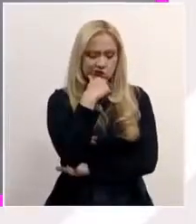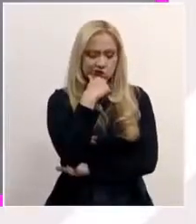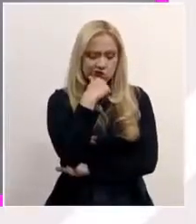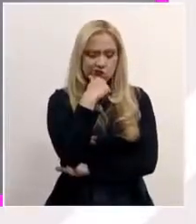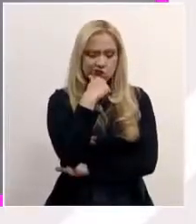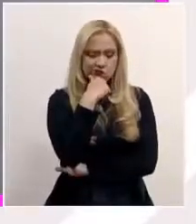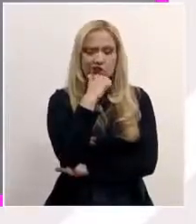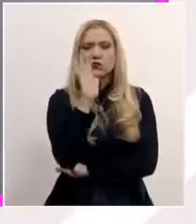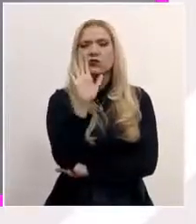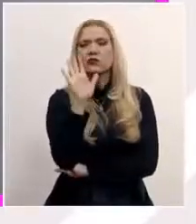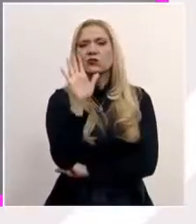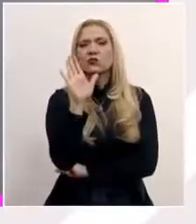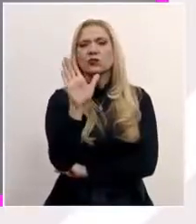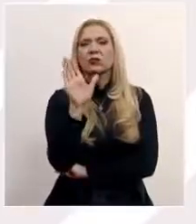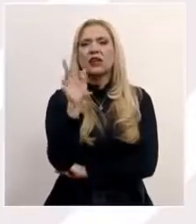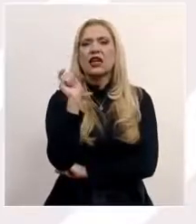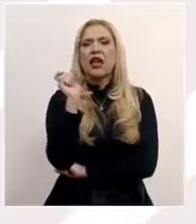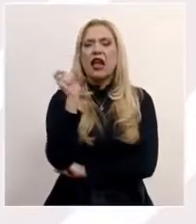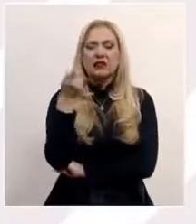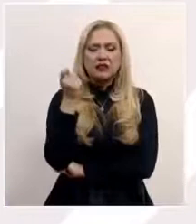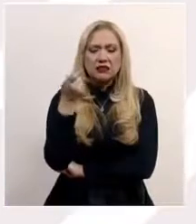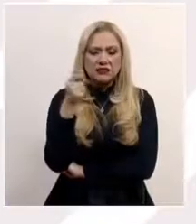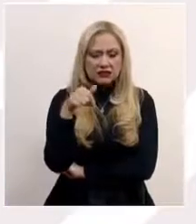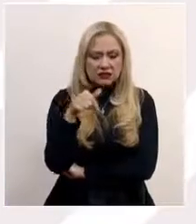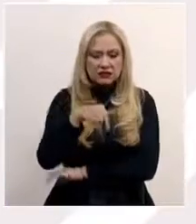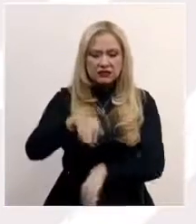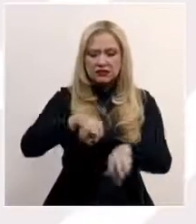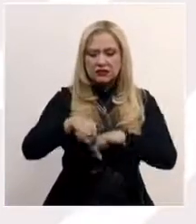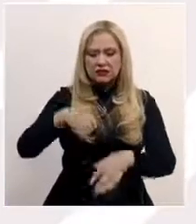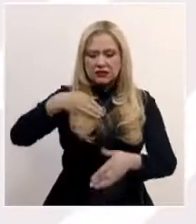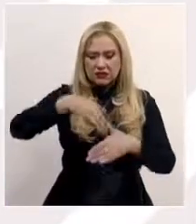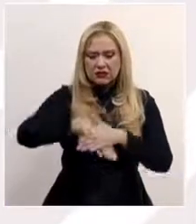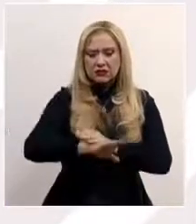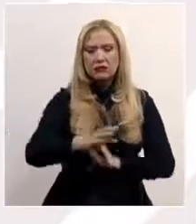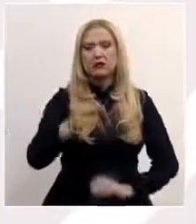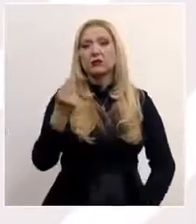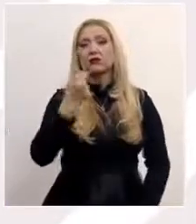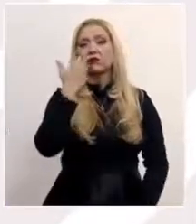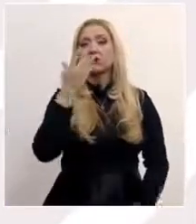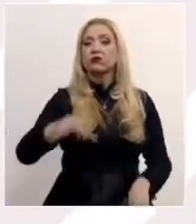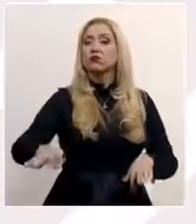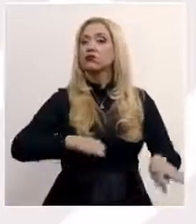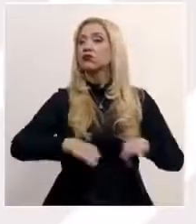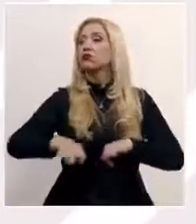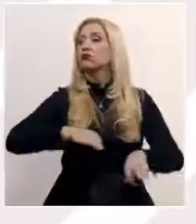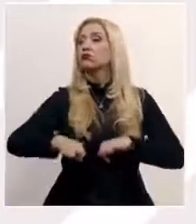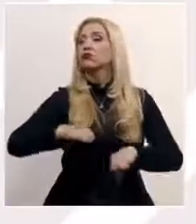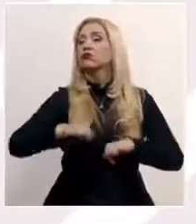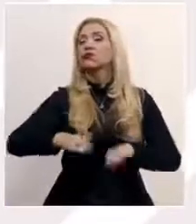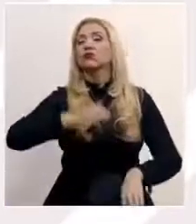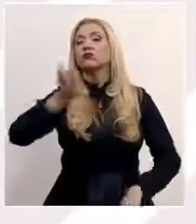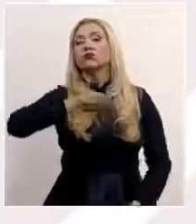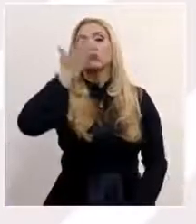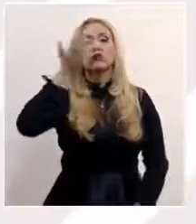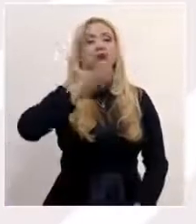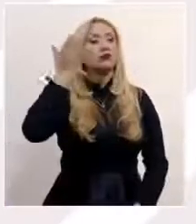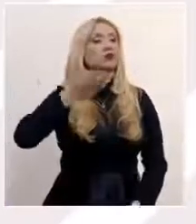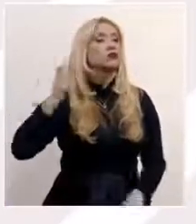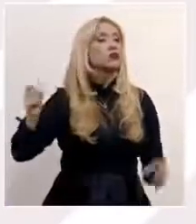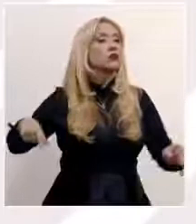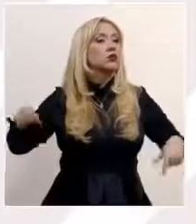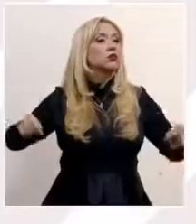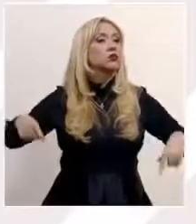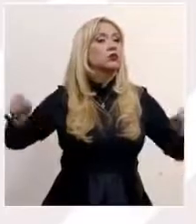creo que eso no está pasando, ¿no? Los espacios laborales quieren seguir operando de las formas que han operado previamente, que quizá